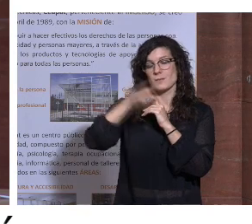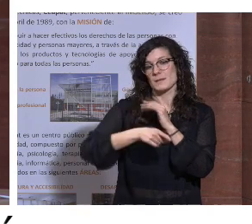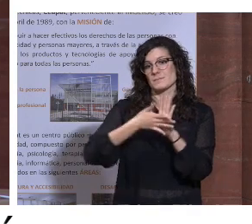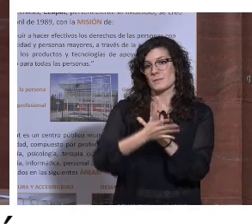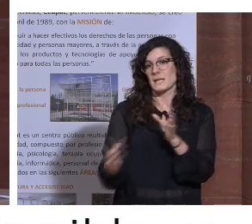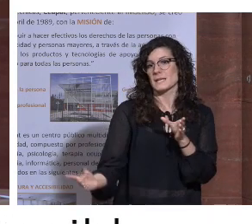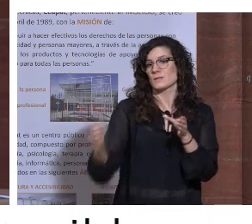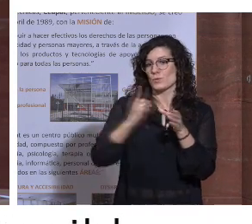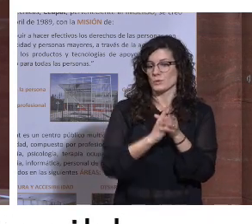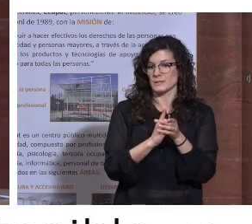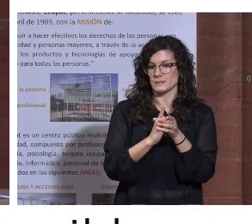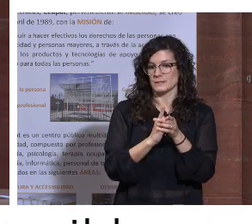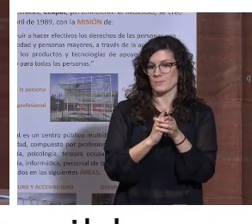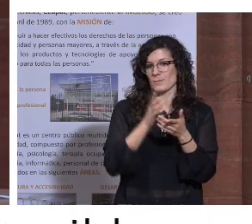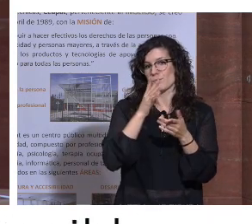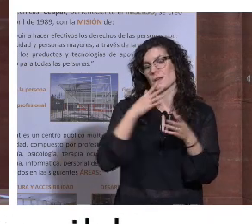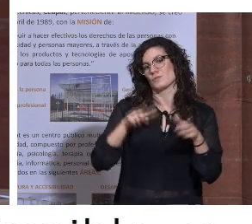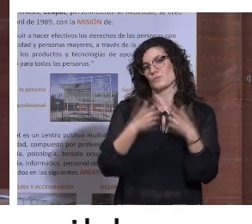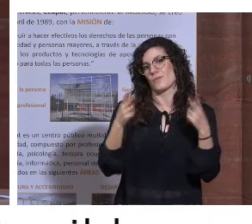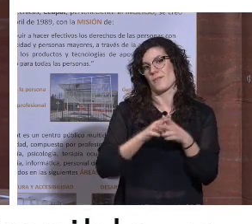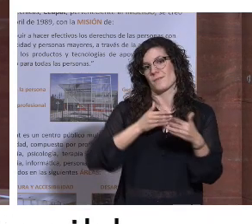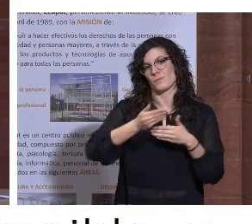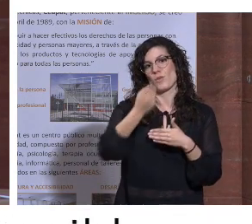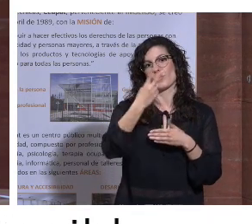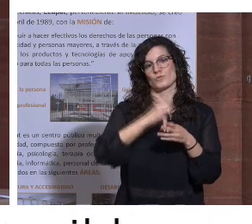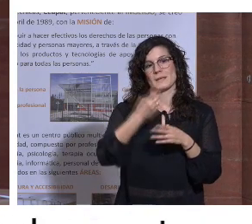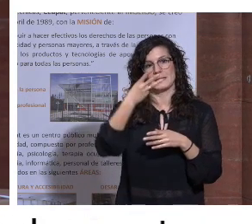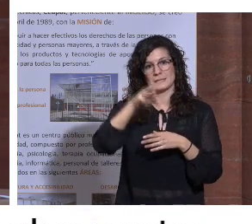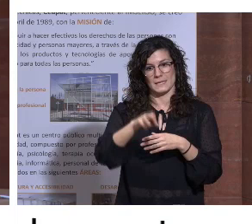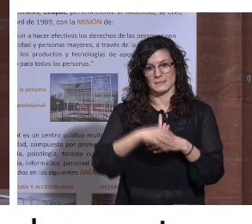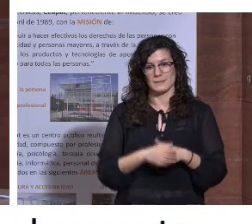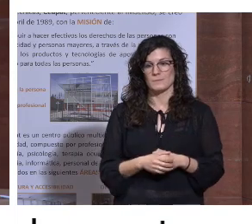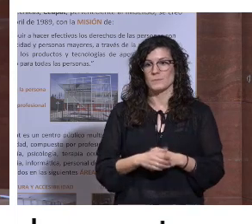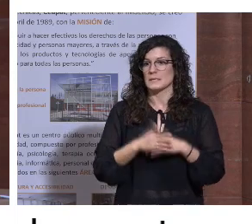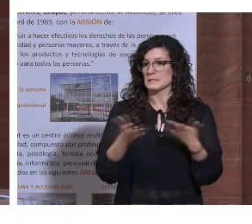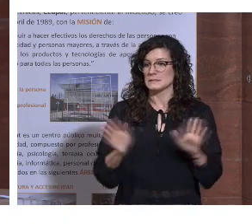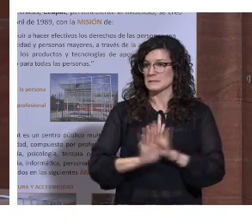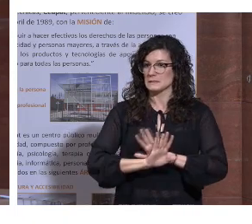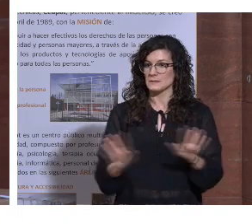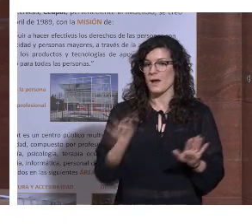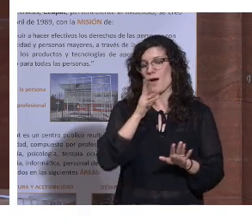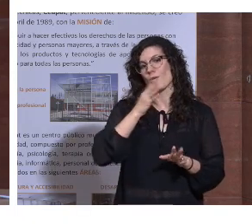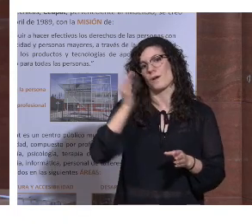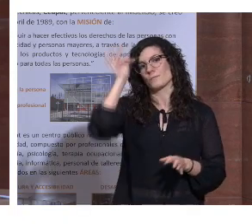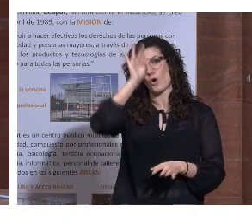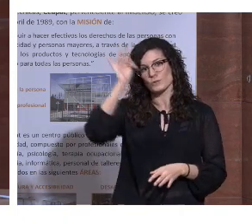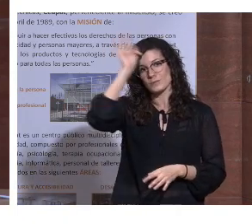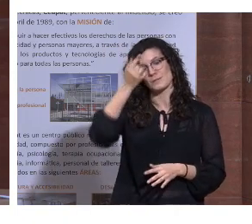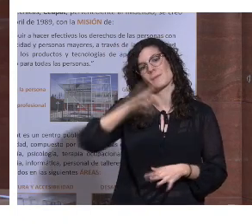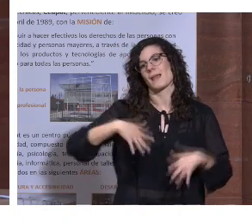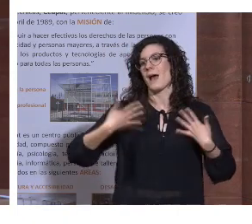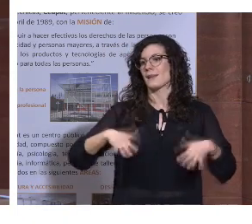esa sociedad incluyente para el 2030. Y bueno, dicho esto con optimismo y con alegría, porque